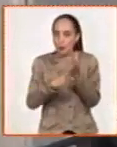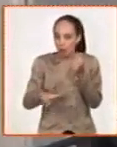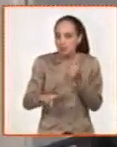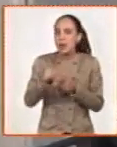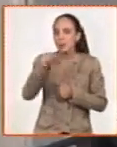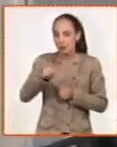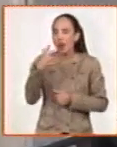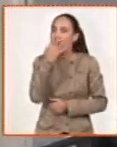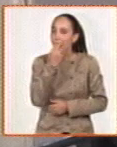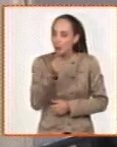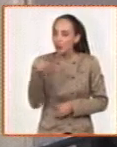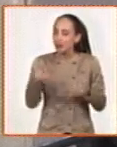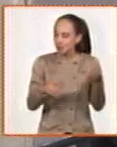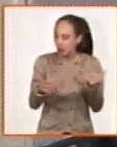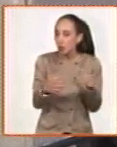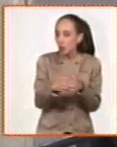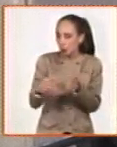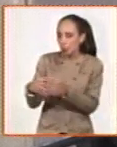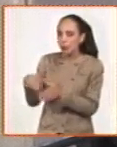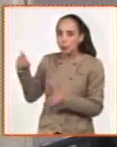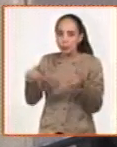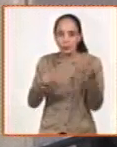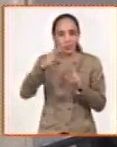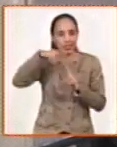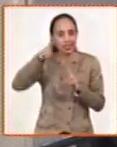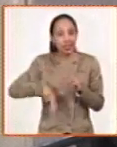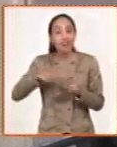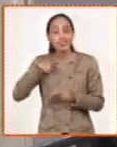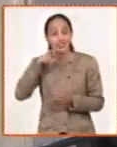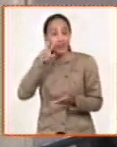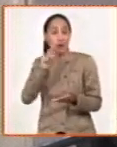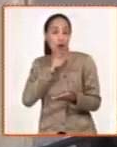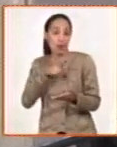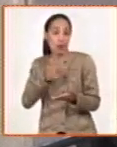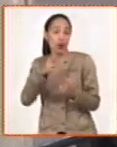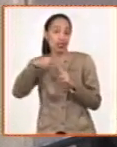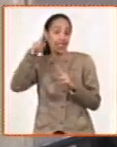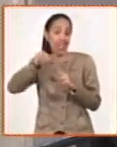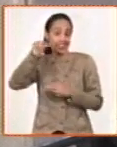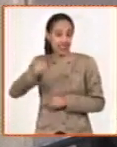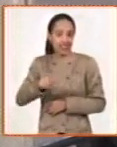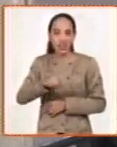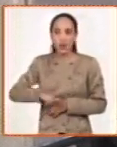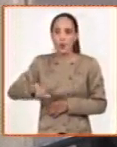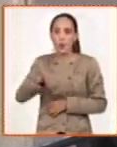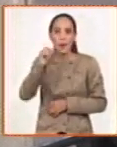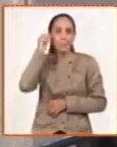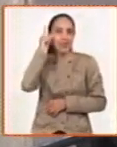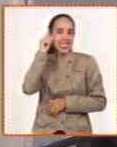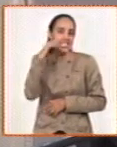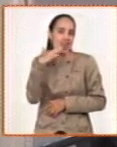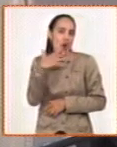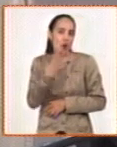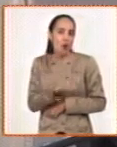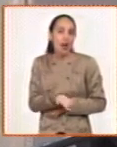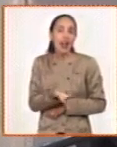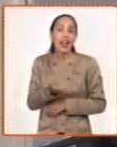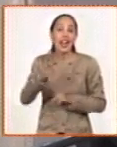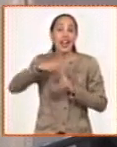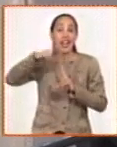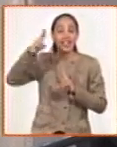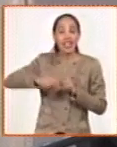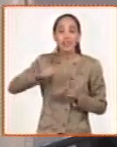país. Ahí están el ejemplo de los teatristas en aquella experiencia formidable que constituyó el Teatro